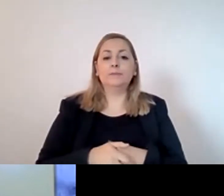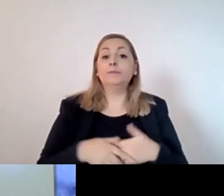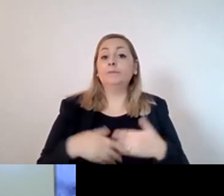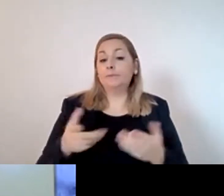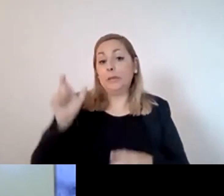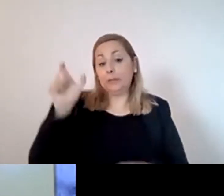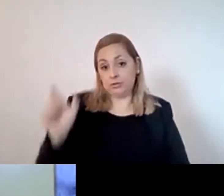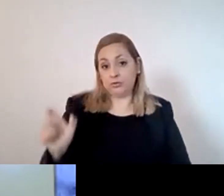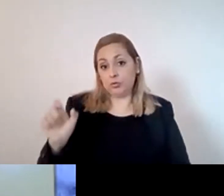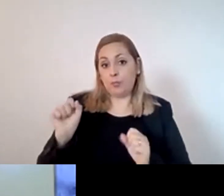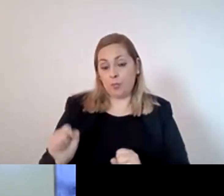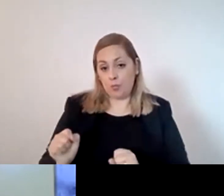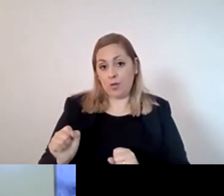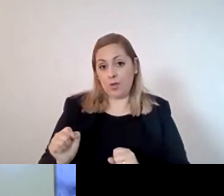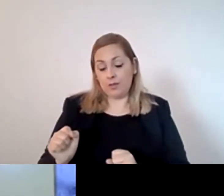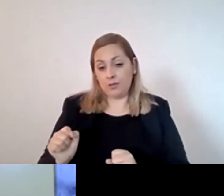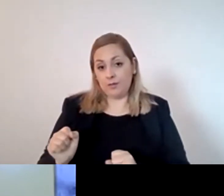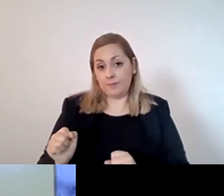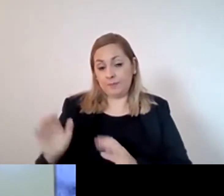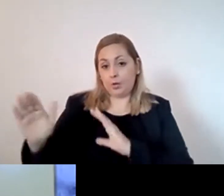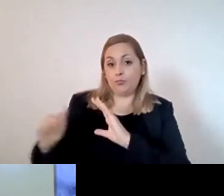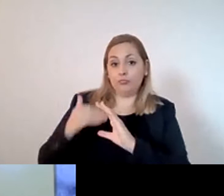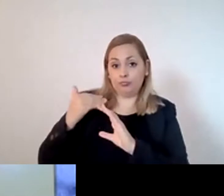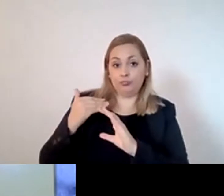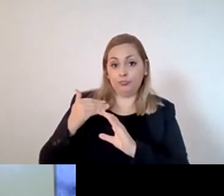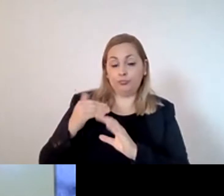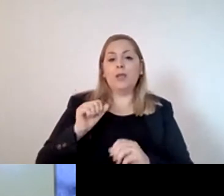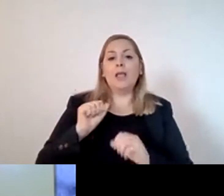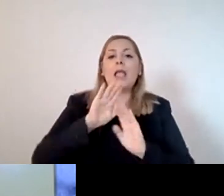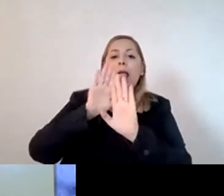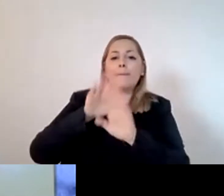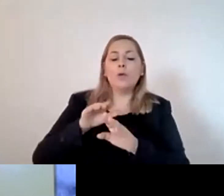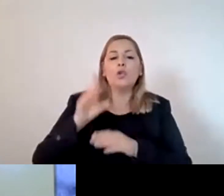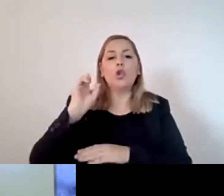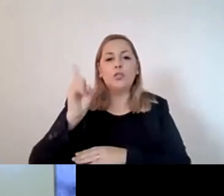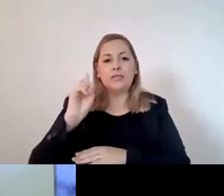persona si nos puede enviar un correíto a